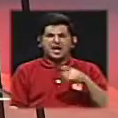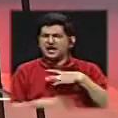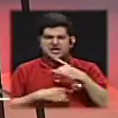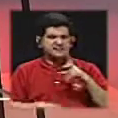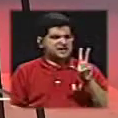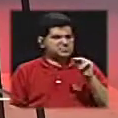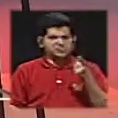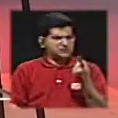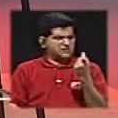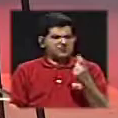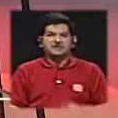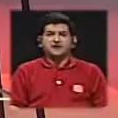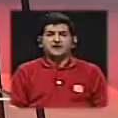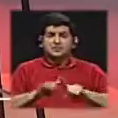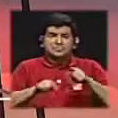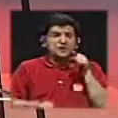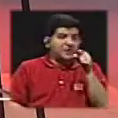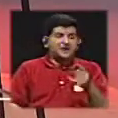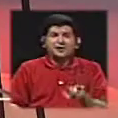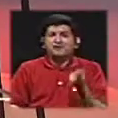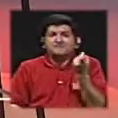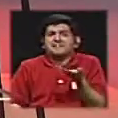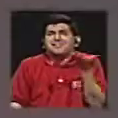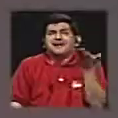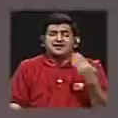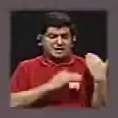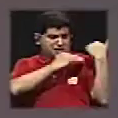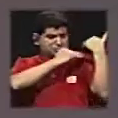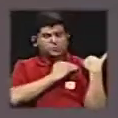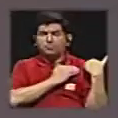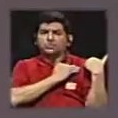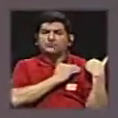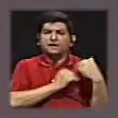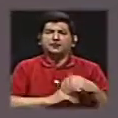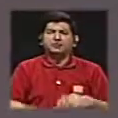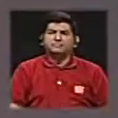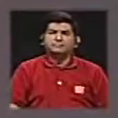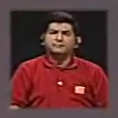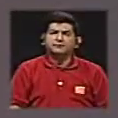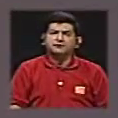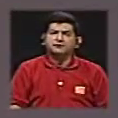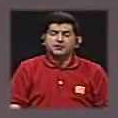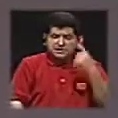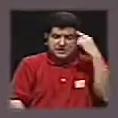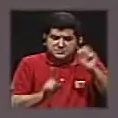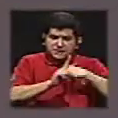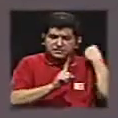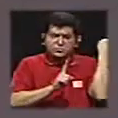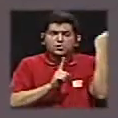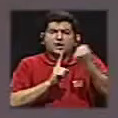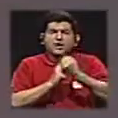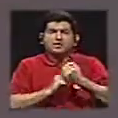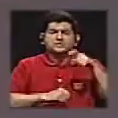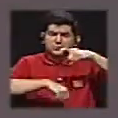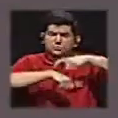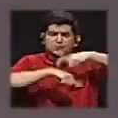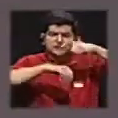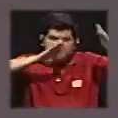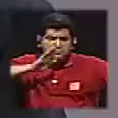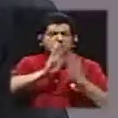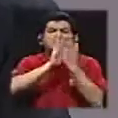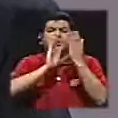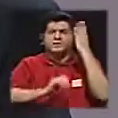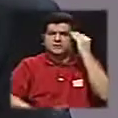Vamos a ver, pero entonces, ¿qué le faltó al doctor Hernández para soportar la situación que estaba viviendo